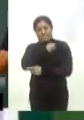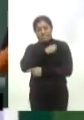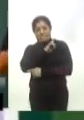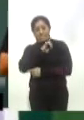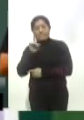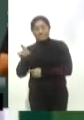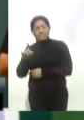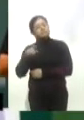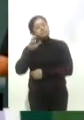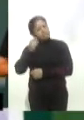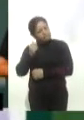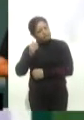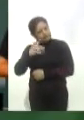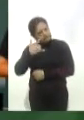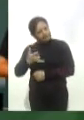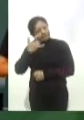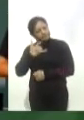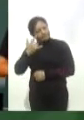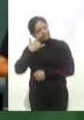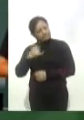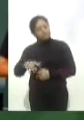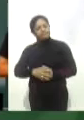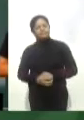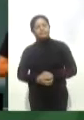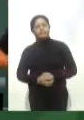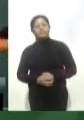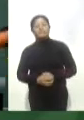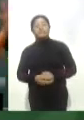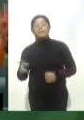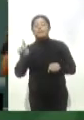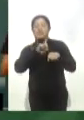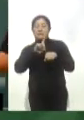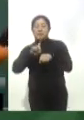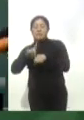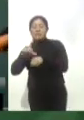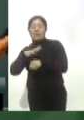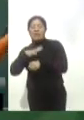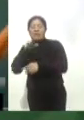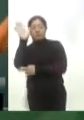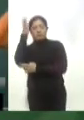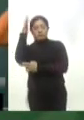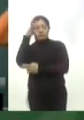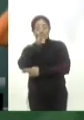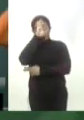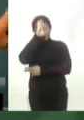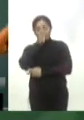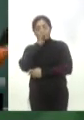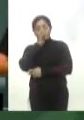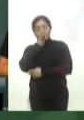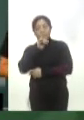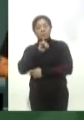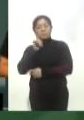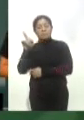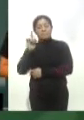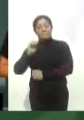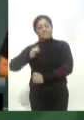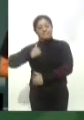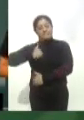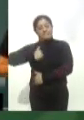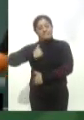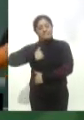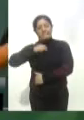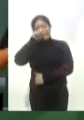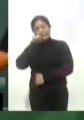entregando para salvar vidas. Para ello, dijo, todos los días habrá un toque de bandera a las 12 horas en las instalaciones militares y en las